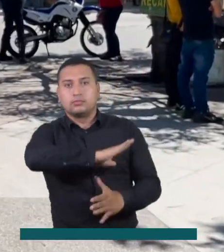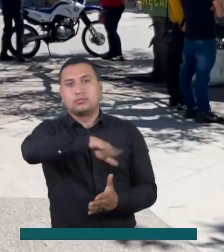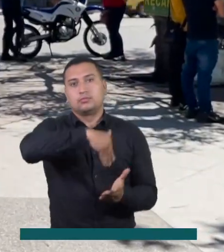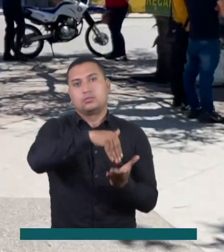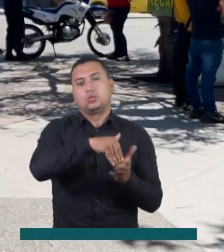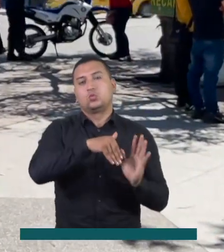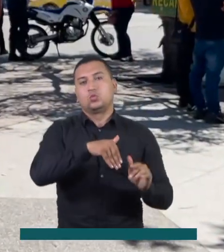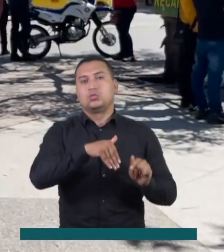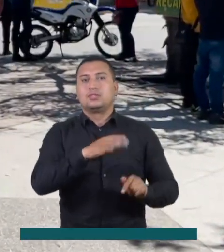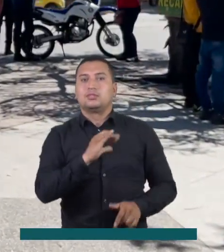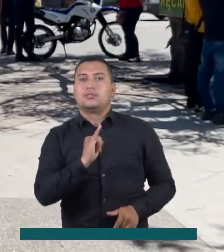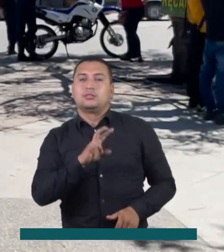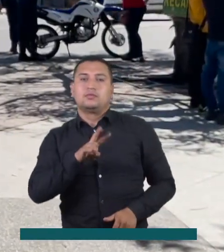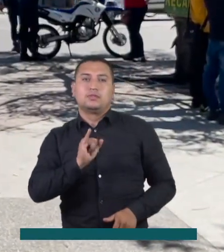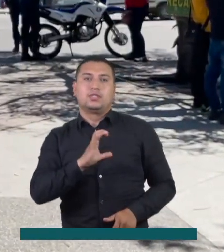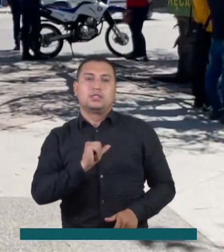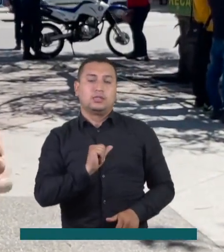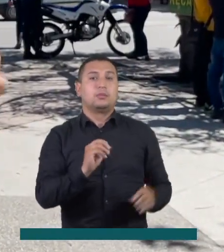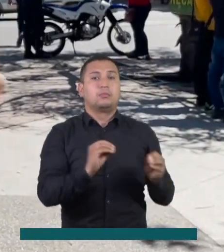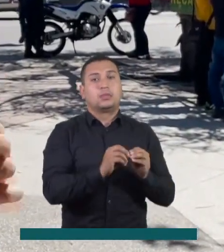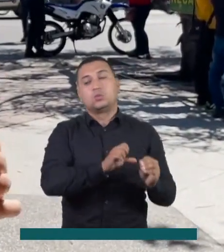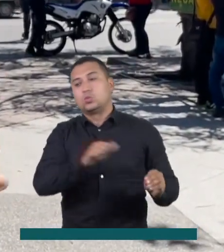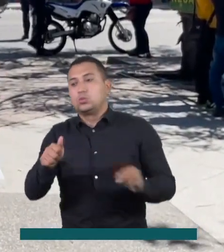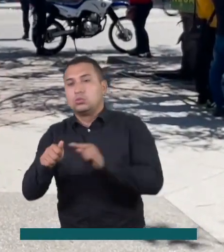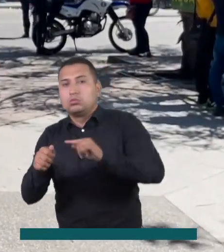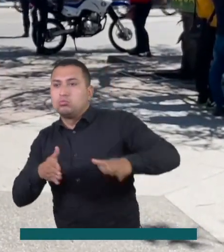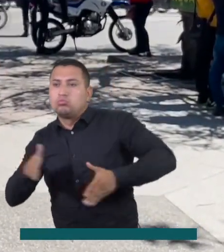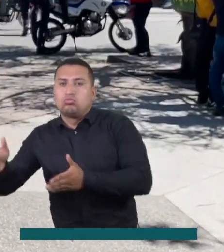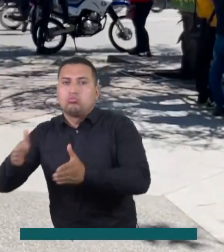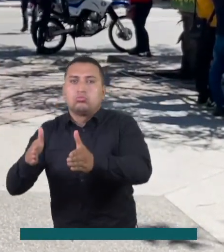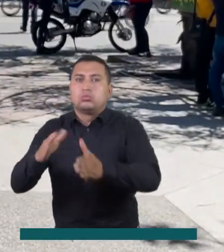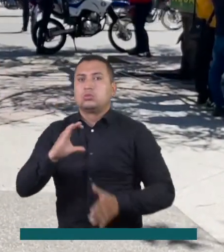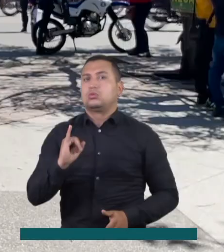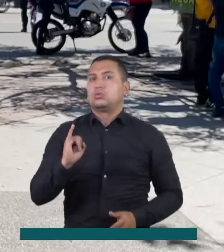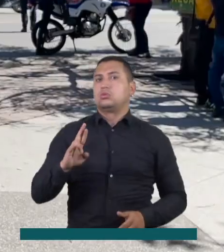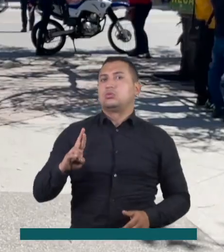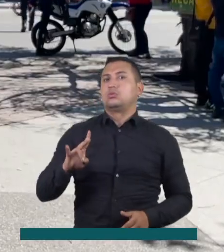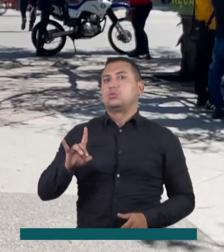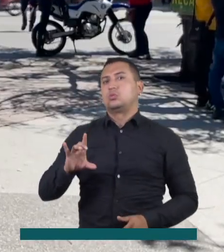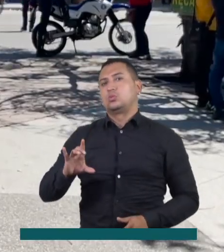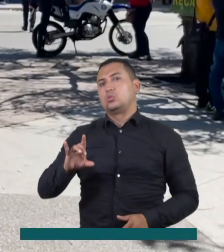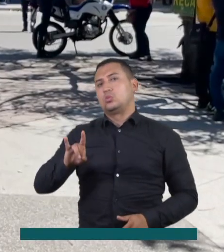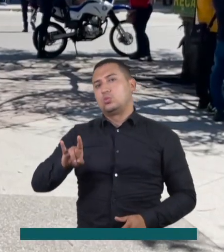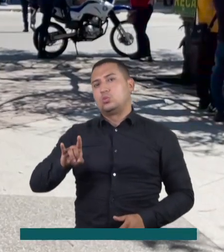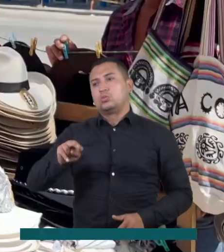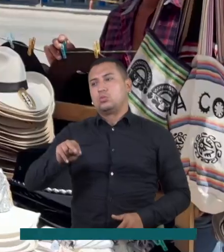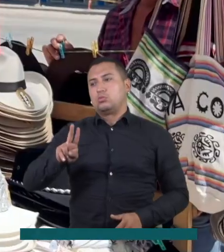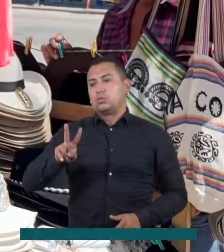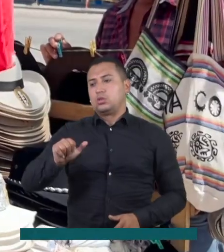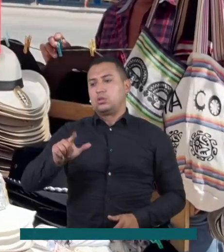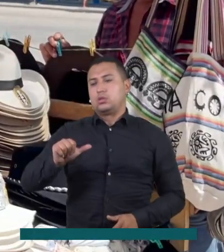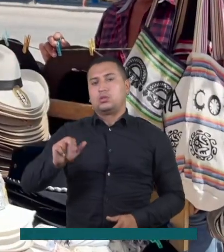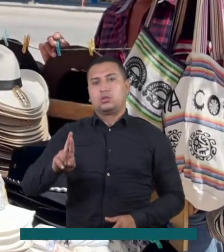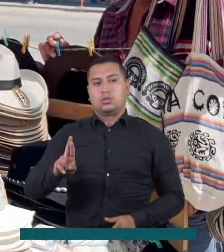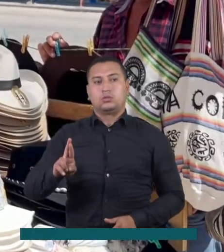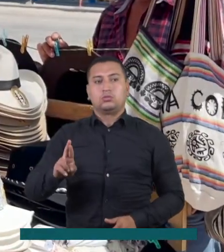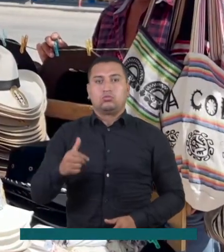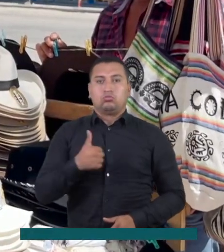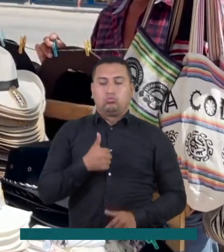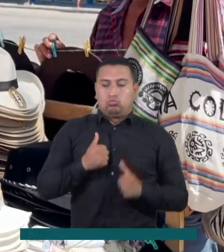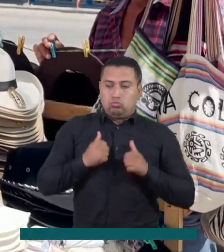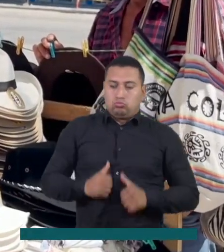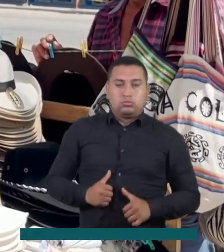pero también en la avenida Circunvalar, principal vía por la que pasan los desfiles en la capital Lopita. Yo soy artesano,